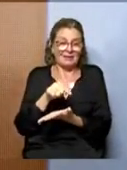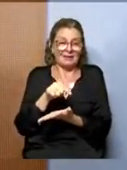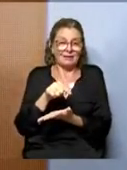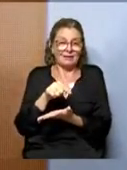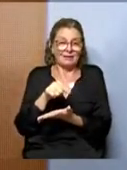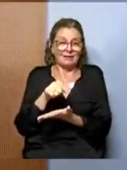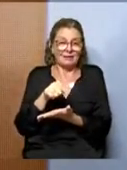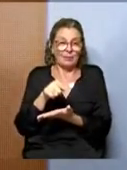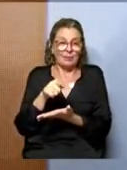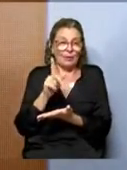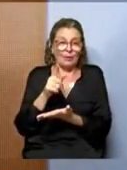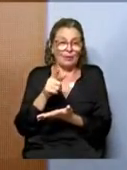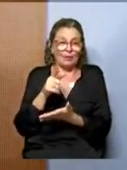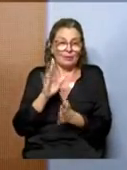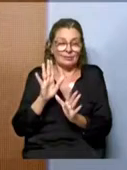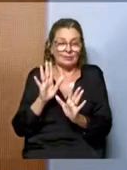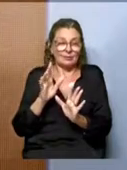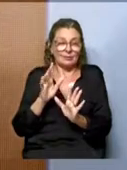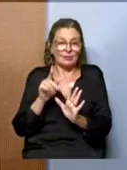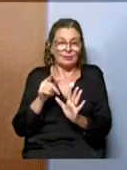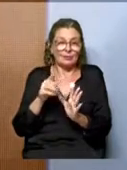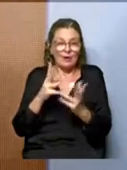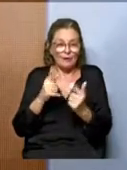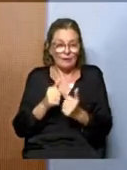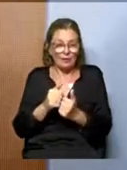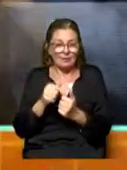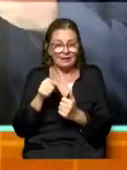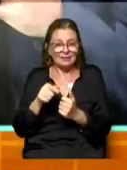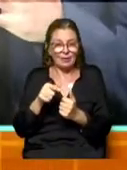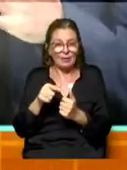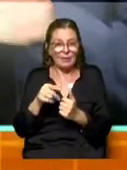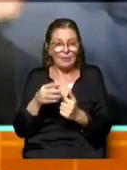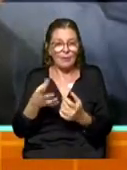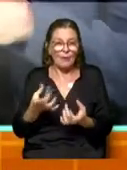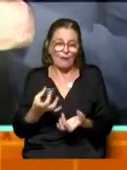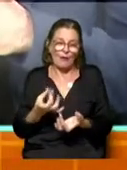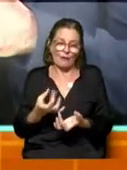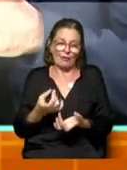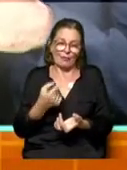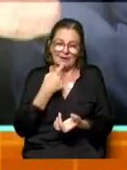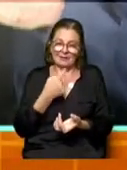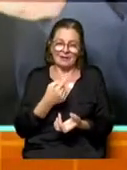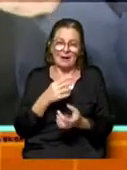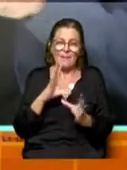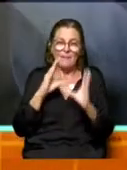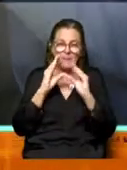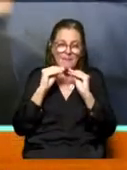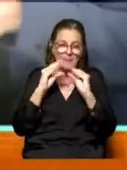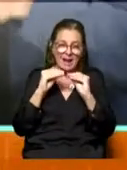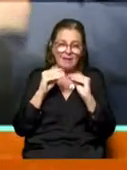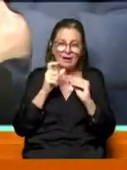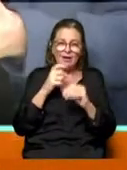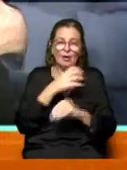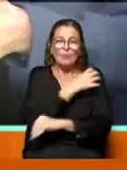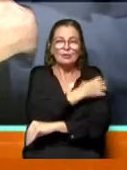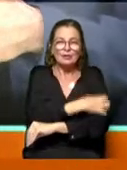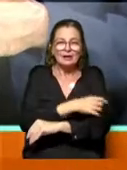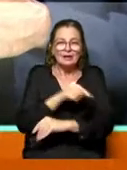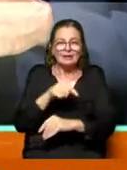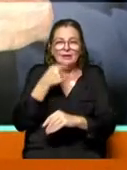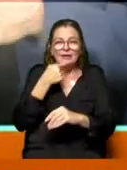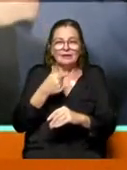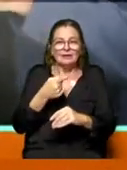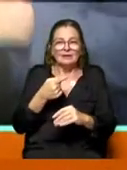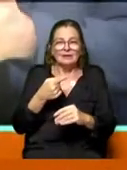tiro del pie colectivamente. Poco estratégico también. Es muy tonto, para ponerlo en términos muy sencillos, digamos. Como sociedad, hacer esta apuesta